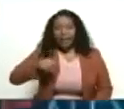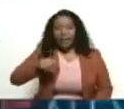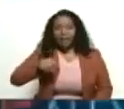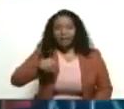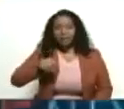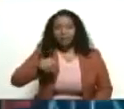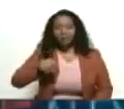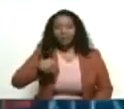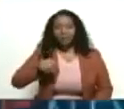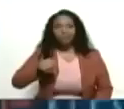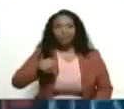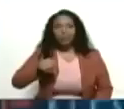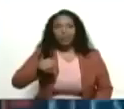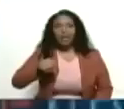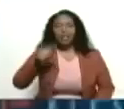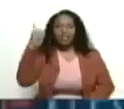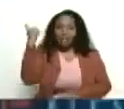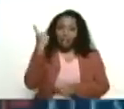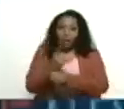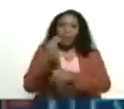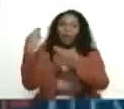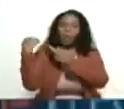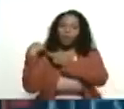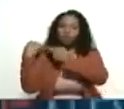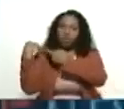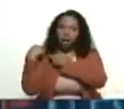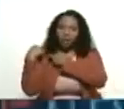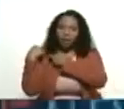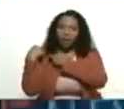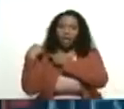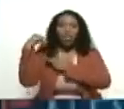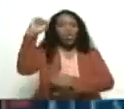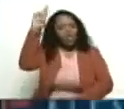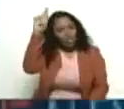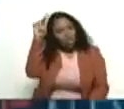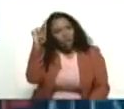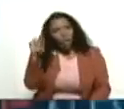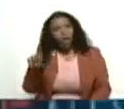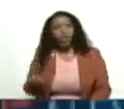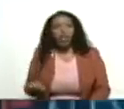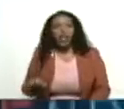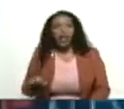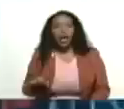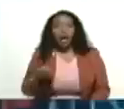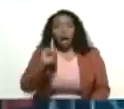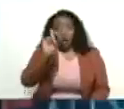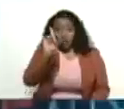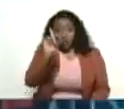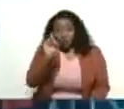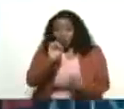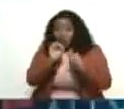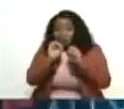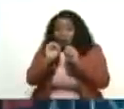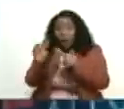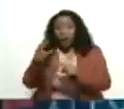obligados a que no pase un solo día de esta vida, a que no pase una sola